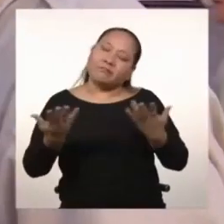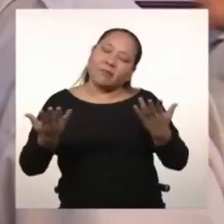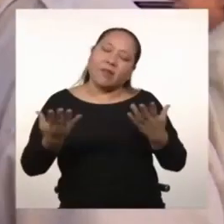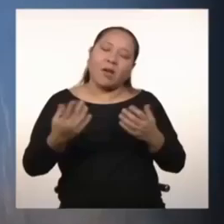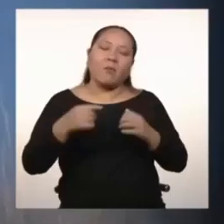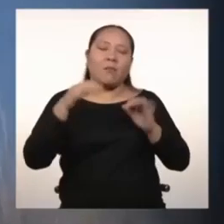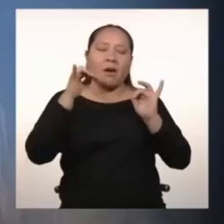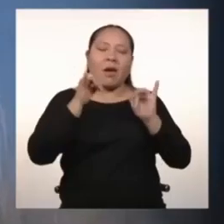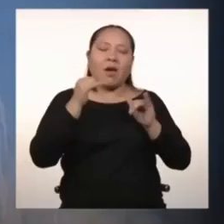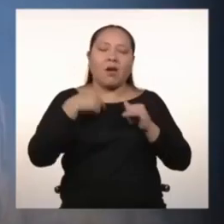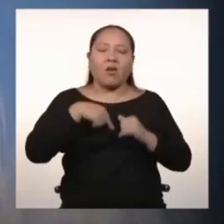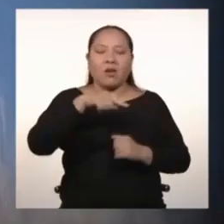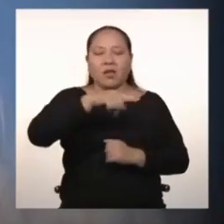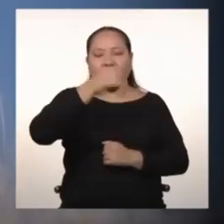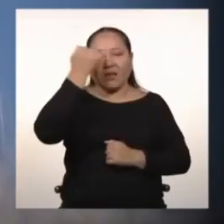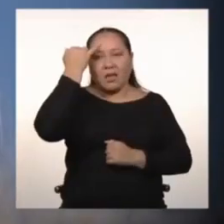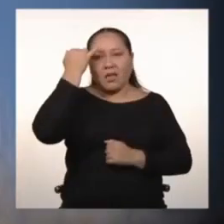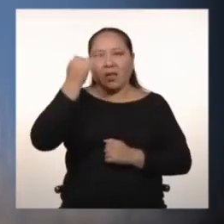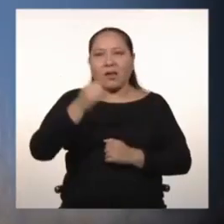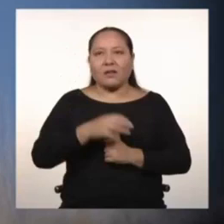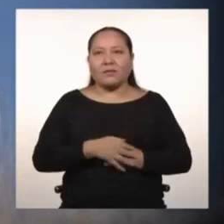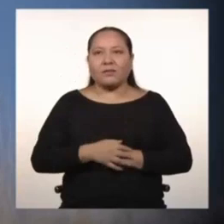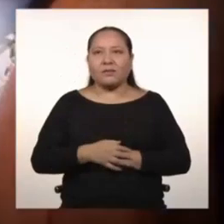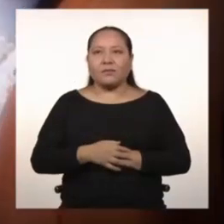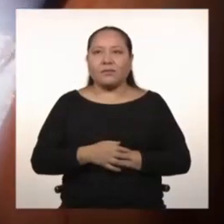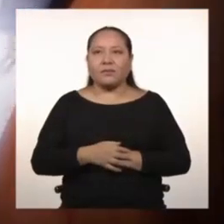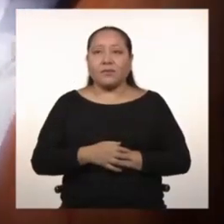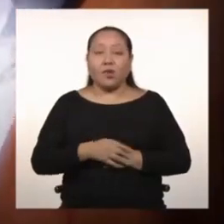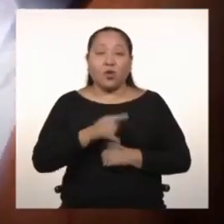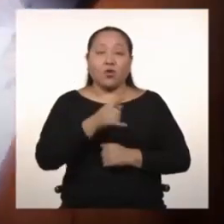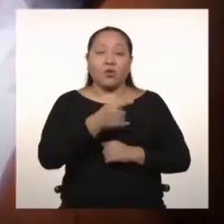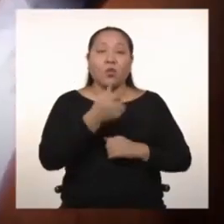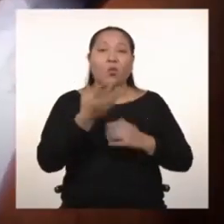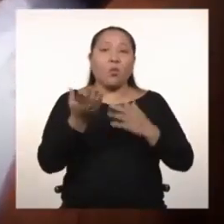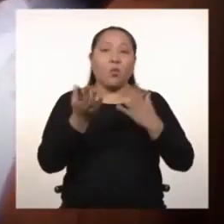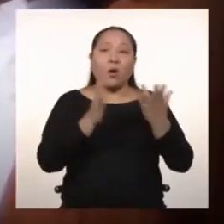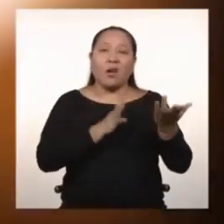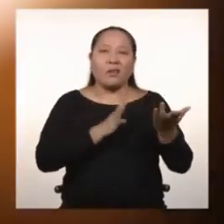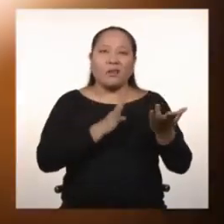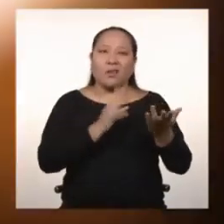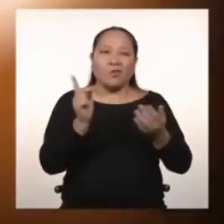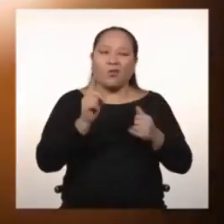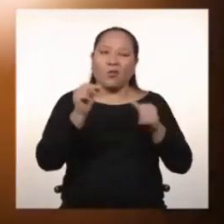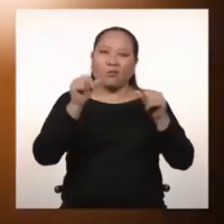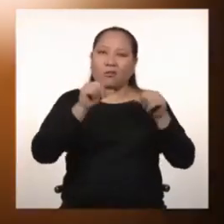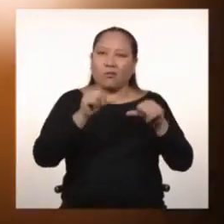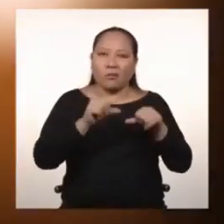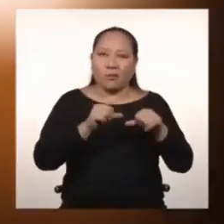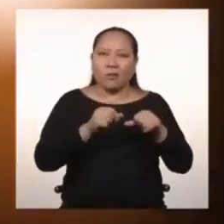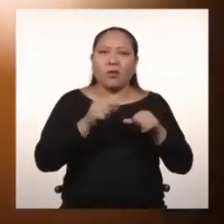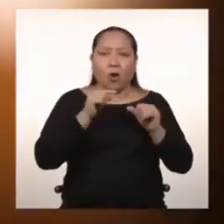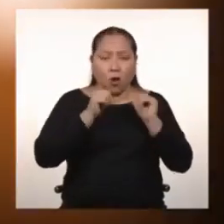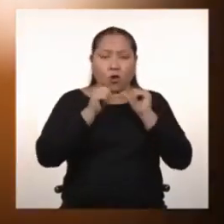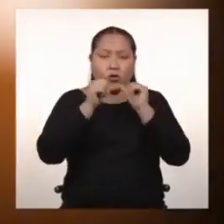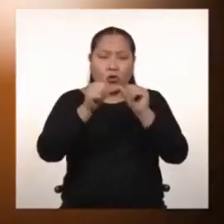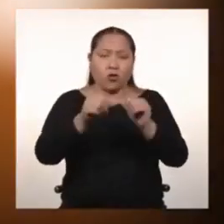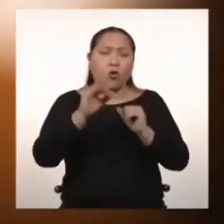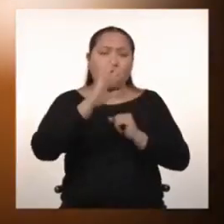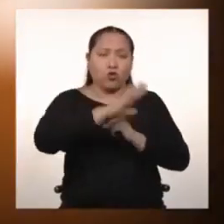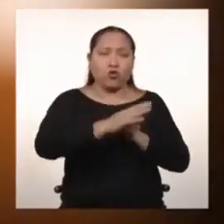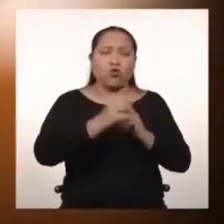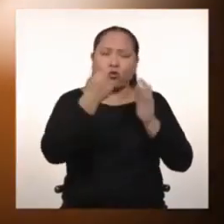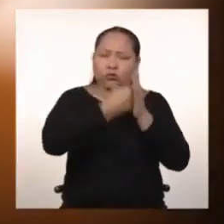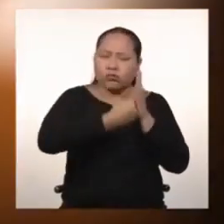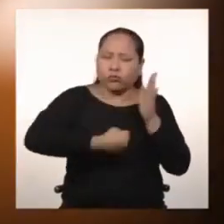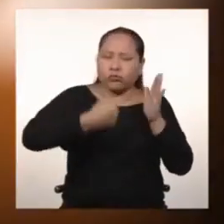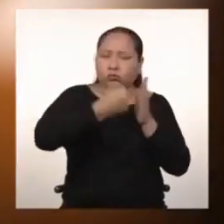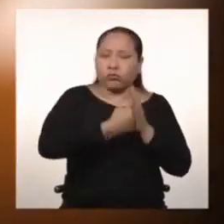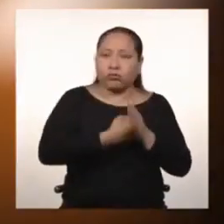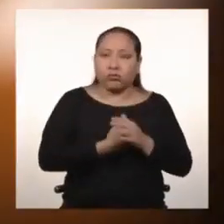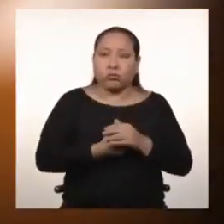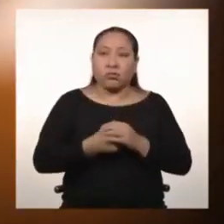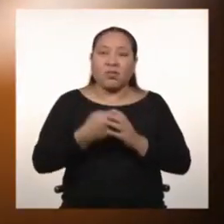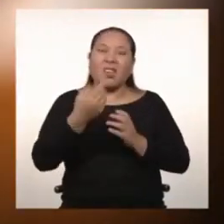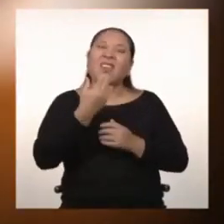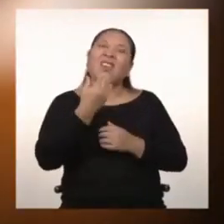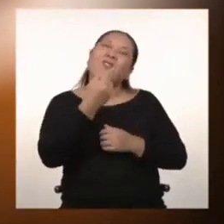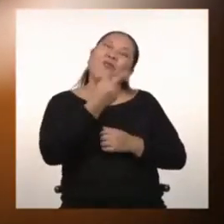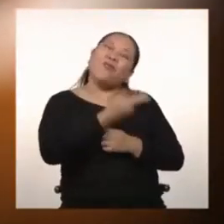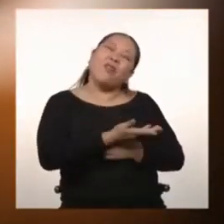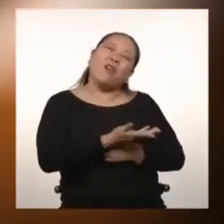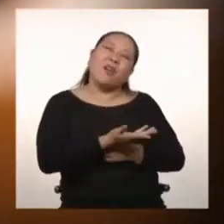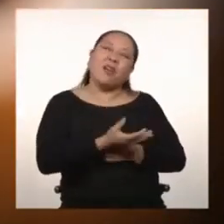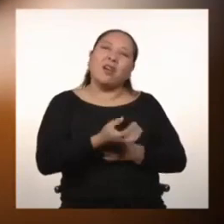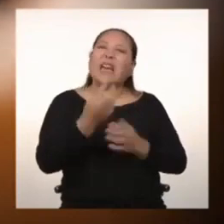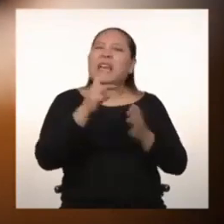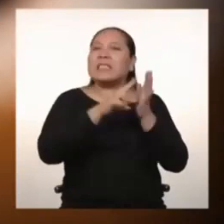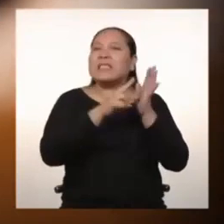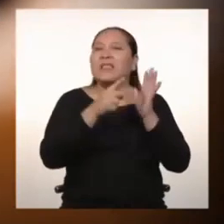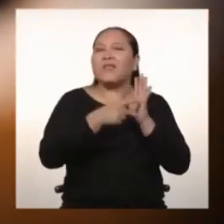¿Quién fue Túpac Amaru? ¿Valió la pena su sacrificio? ¿Qué significa